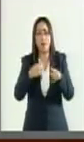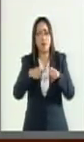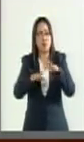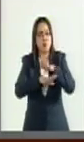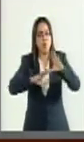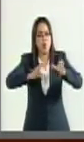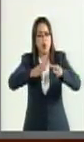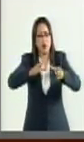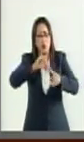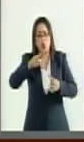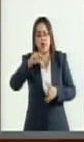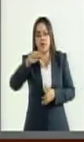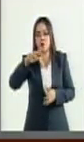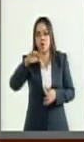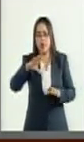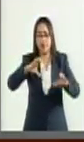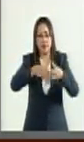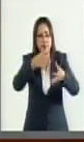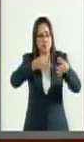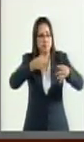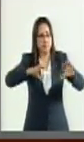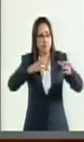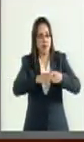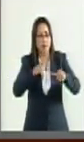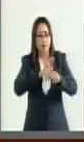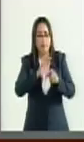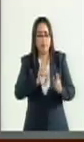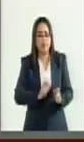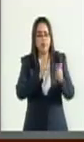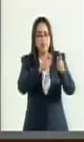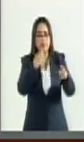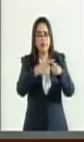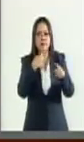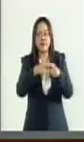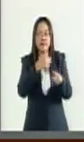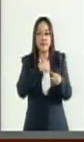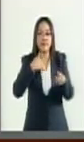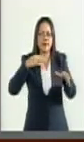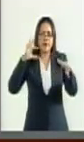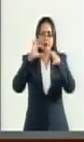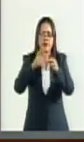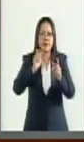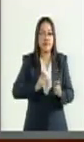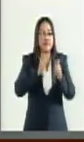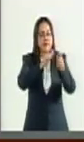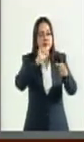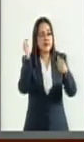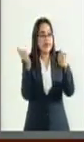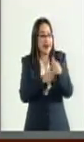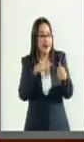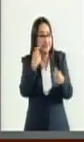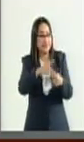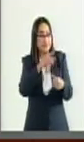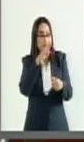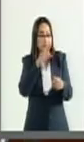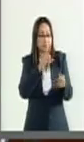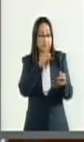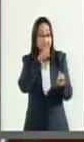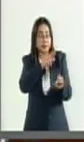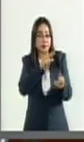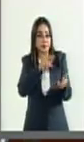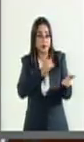en lo relativo a su integración, funcionamiento, designación de integrantes e impugnación de sus